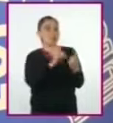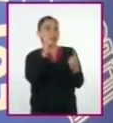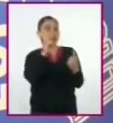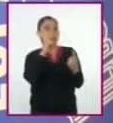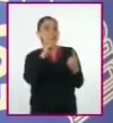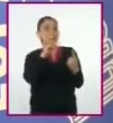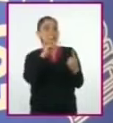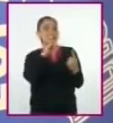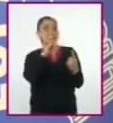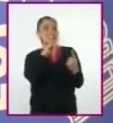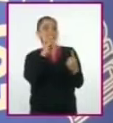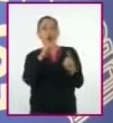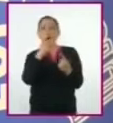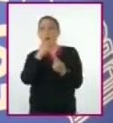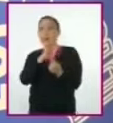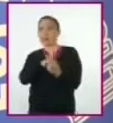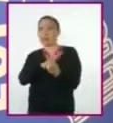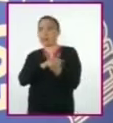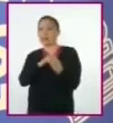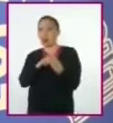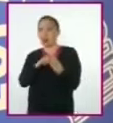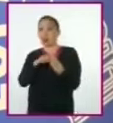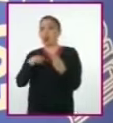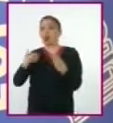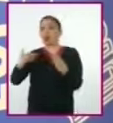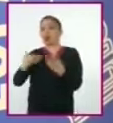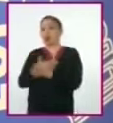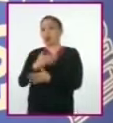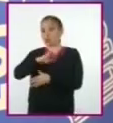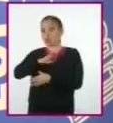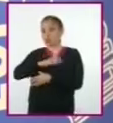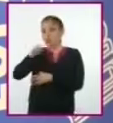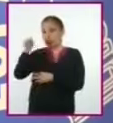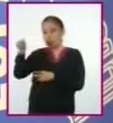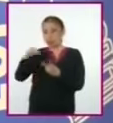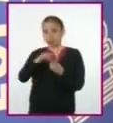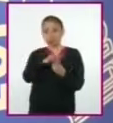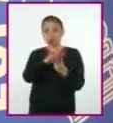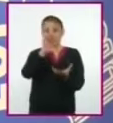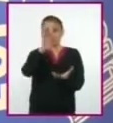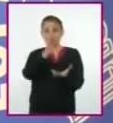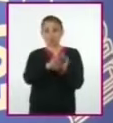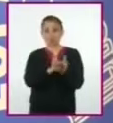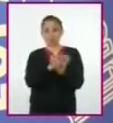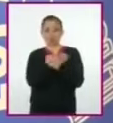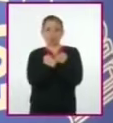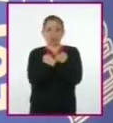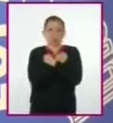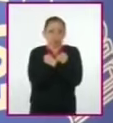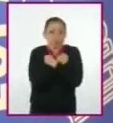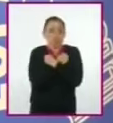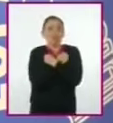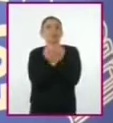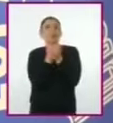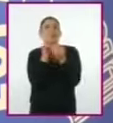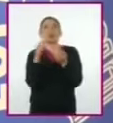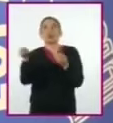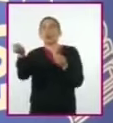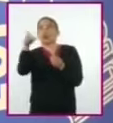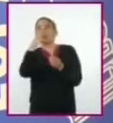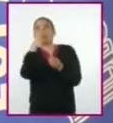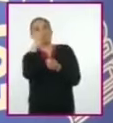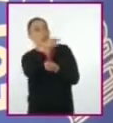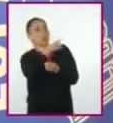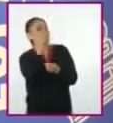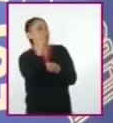mestiza y un español peninsular. Este matrimonio se amaba y muchos dicen que